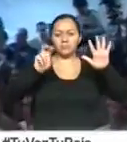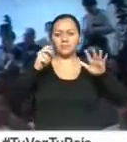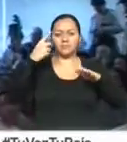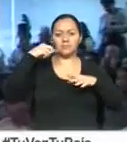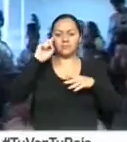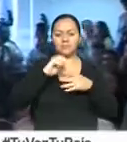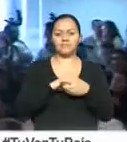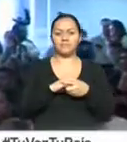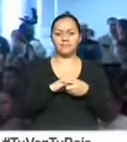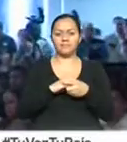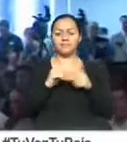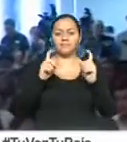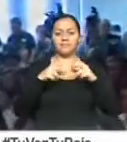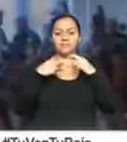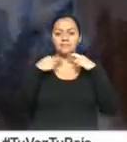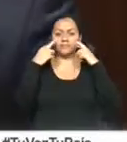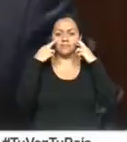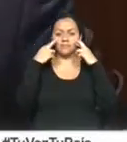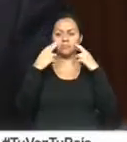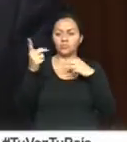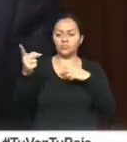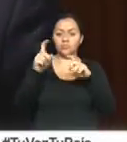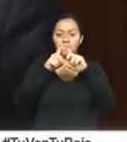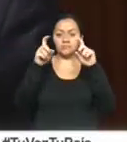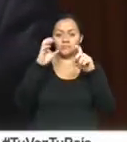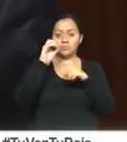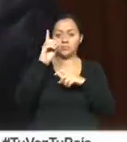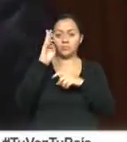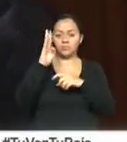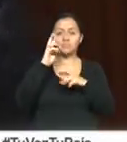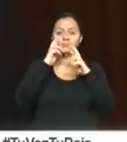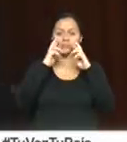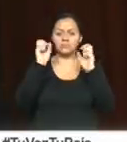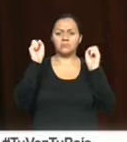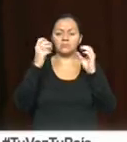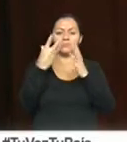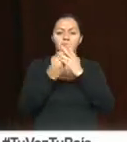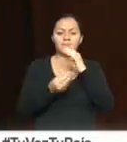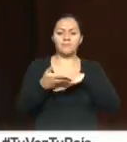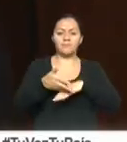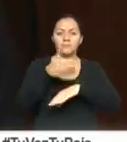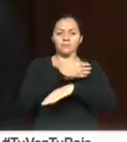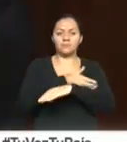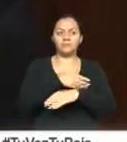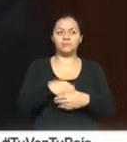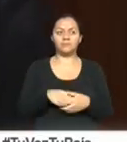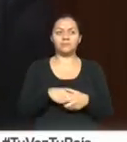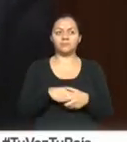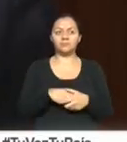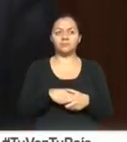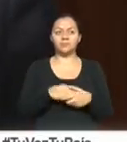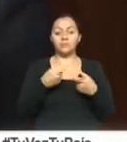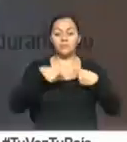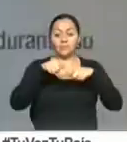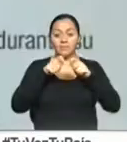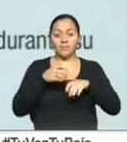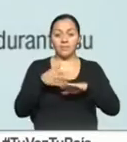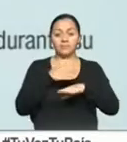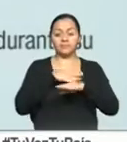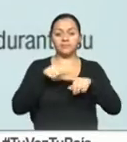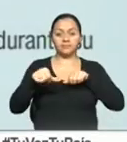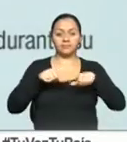Odebrecht reconoció su responsabilidad en las fallas detectadas de la central. El convenio fue auditado por la